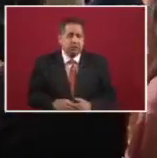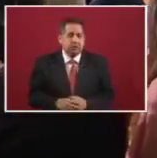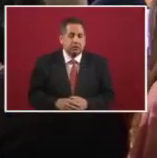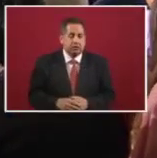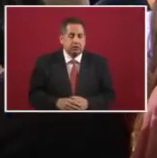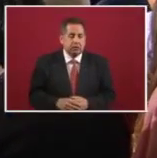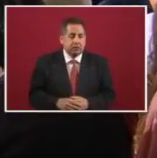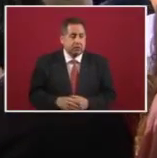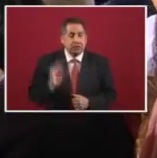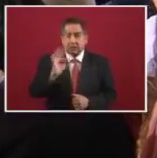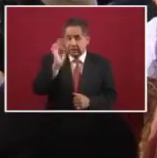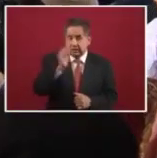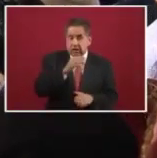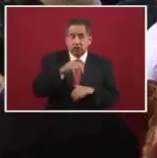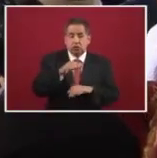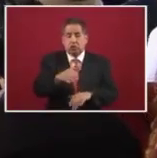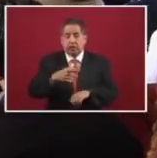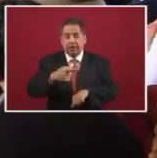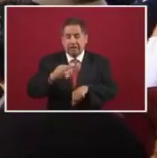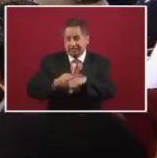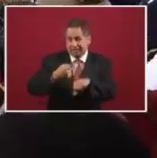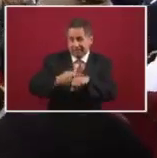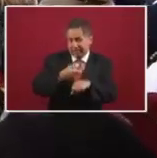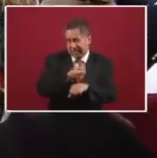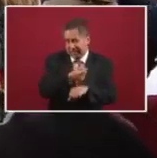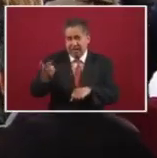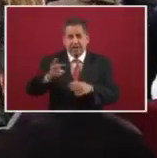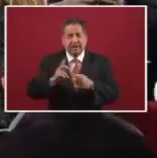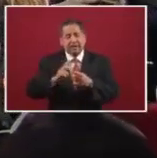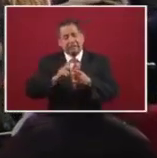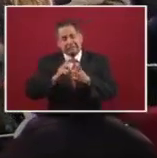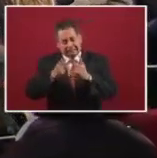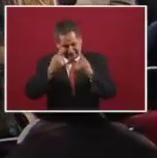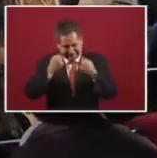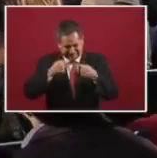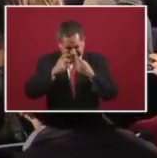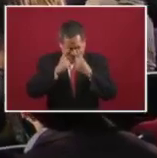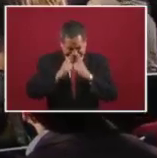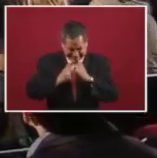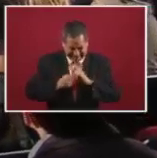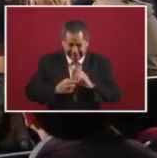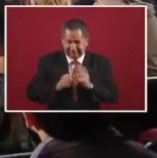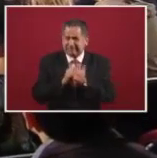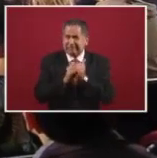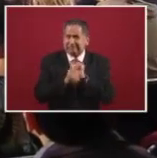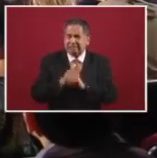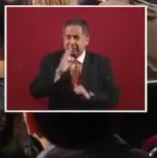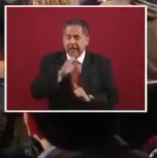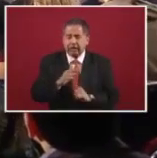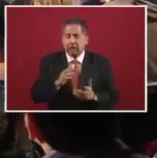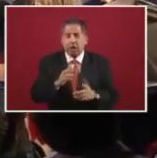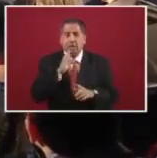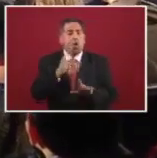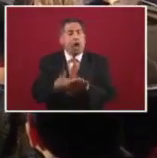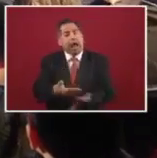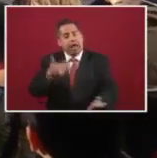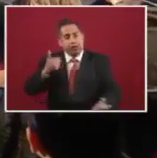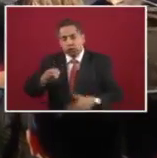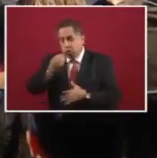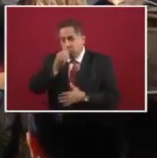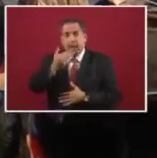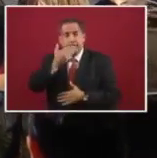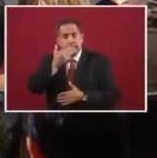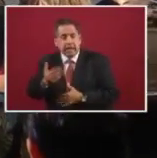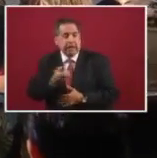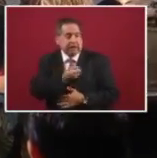En enfermedades crónicas, por ejemplo, si hay buena alimentación, buena orientación en la alimentación,